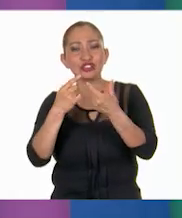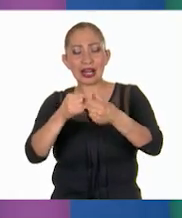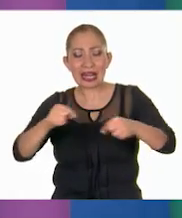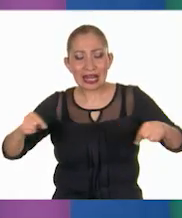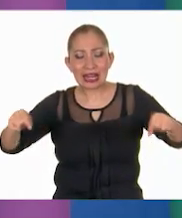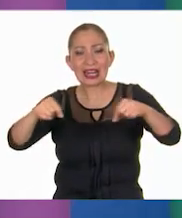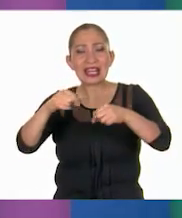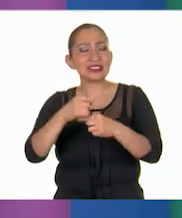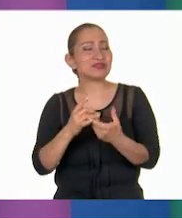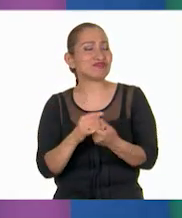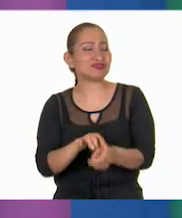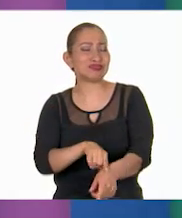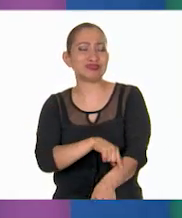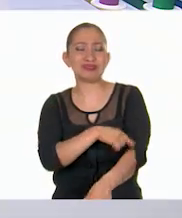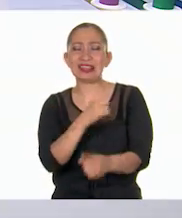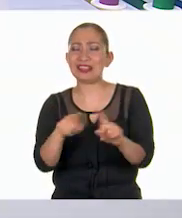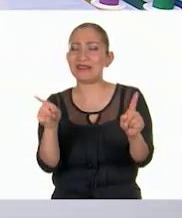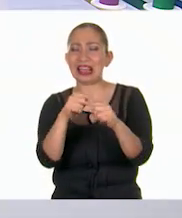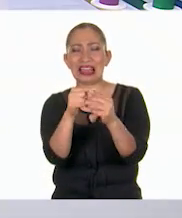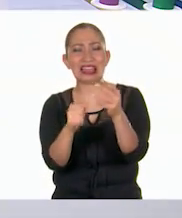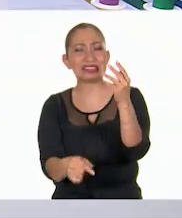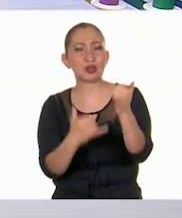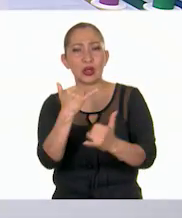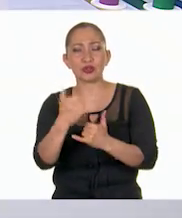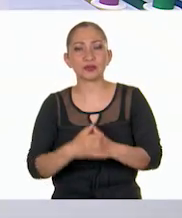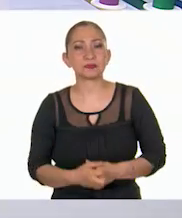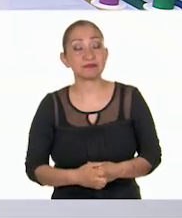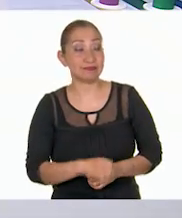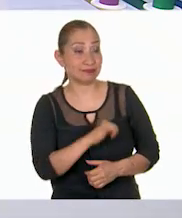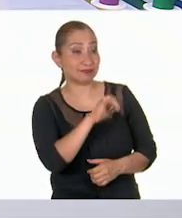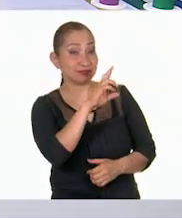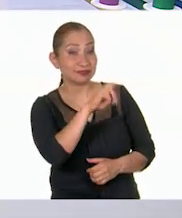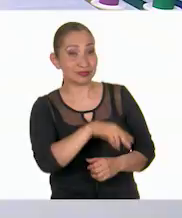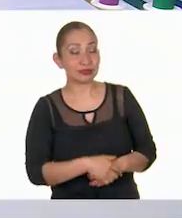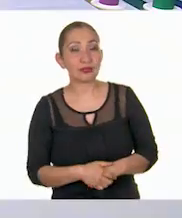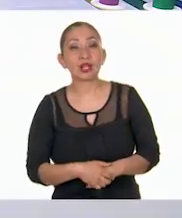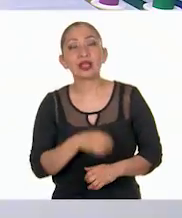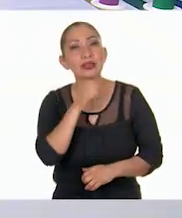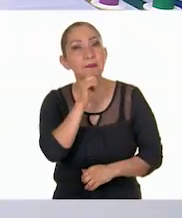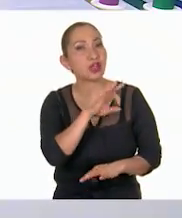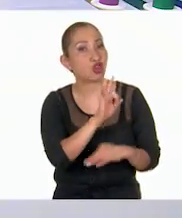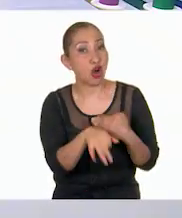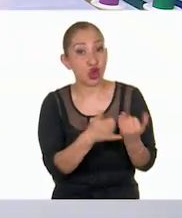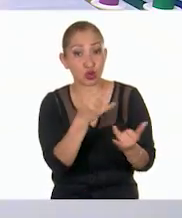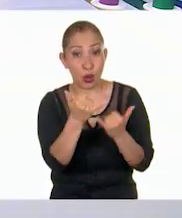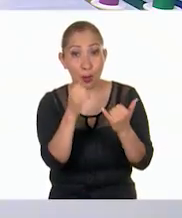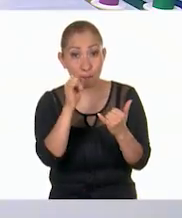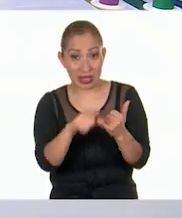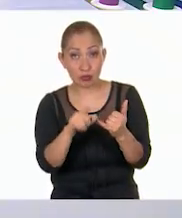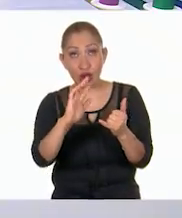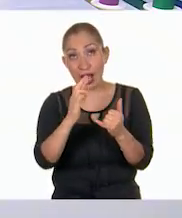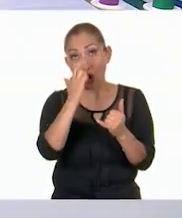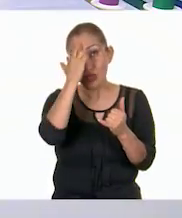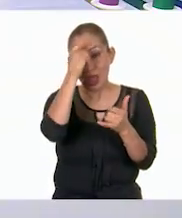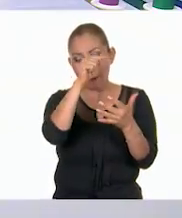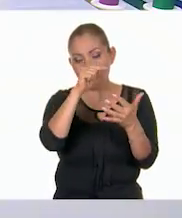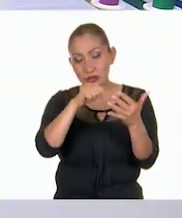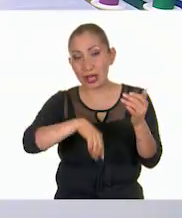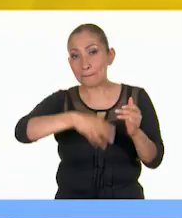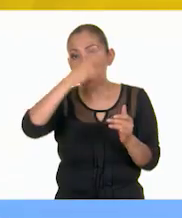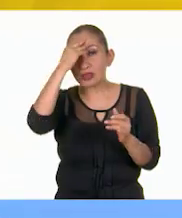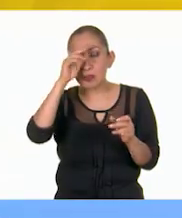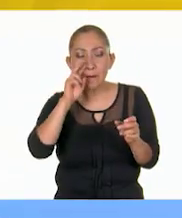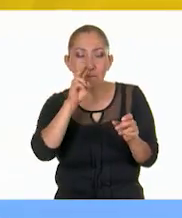listones y un larguísimo etcétera. Así es, María. Además de todos estos juegos que recordamos, aprendimos